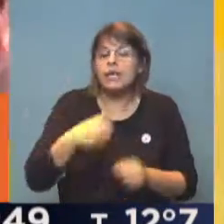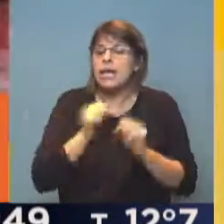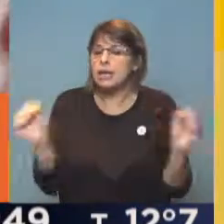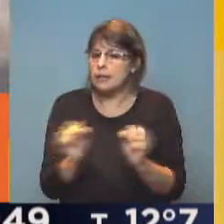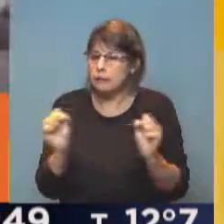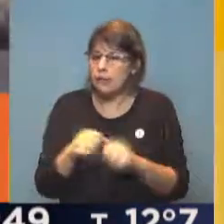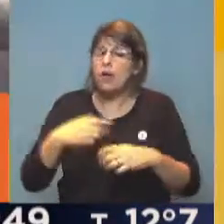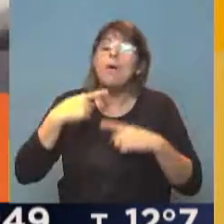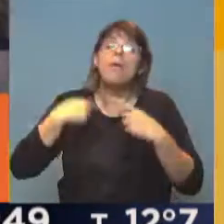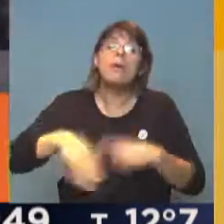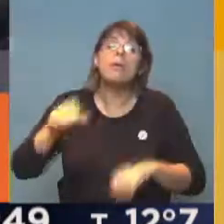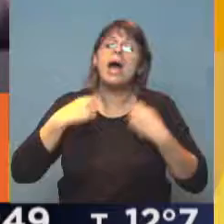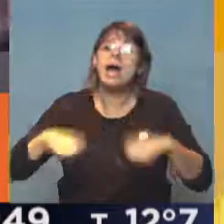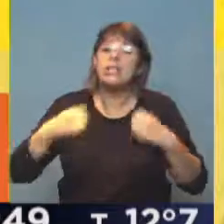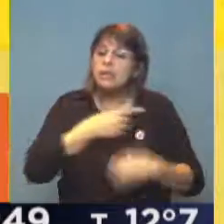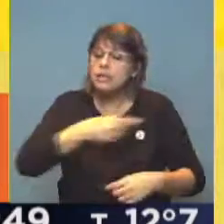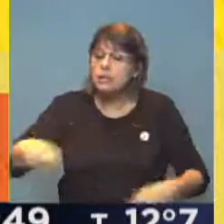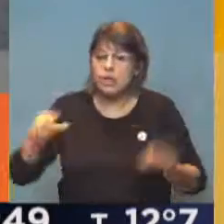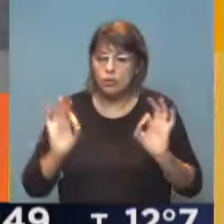Habrá actividades toda la semana.